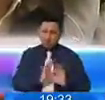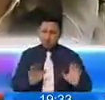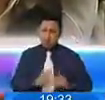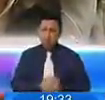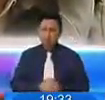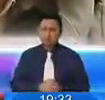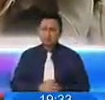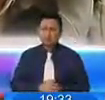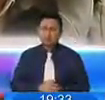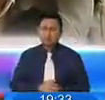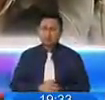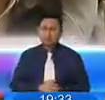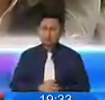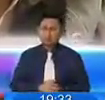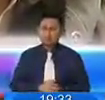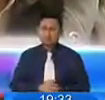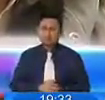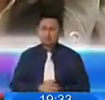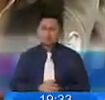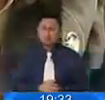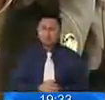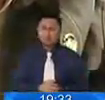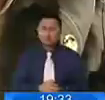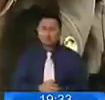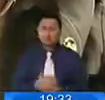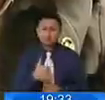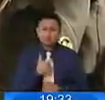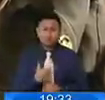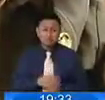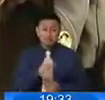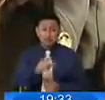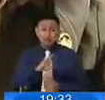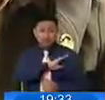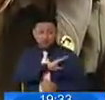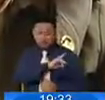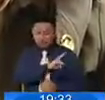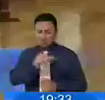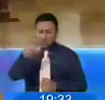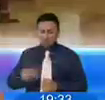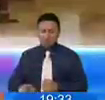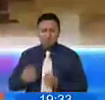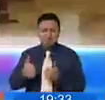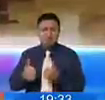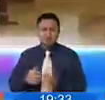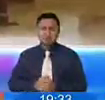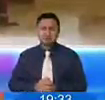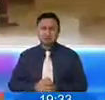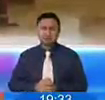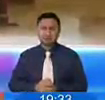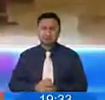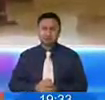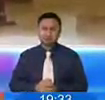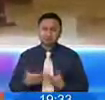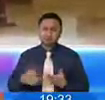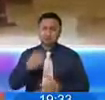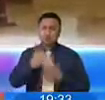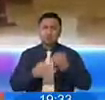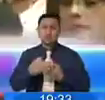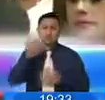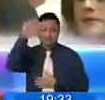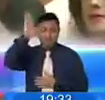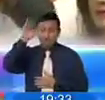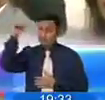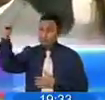No puedo decir nada que pueda hacerle daño contra él, porque no soy un alma vengativa. Mi padre fue un hombre bueno. Todo dejaron en manos de la justicia